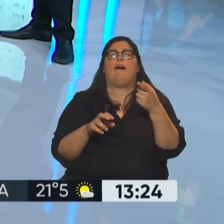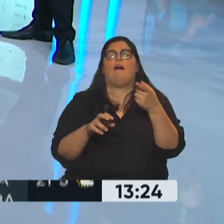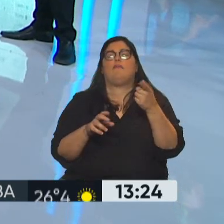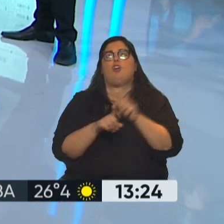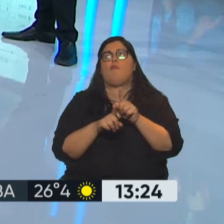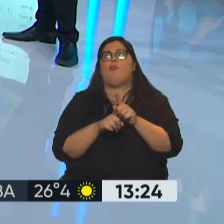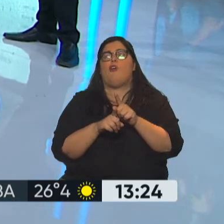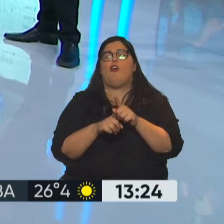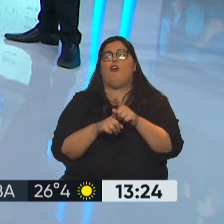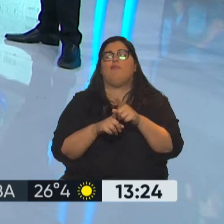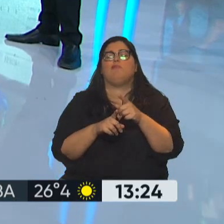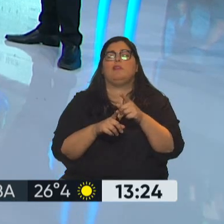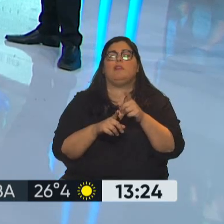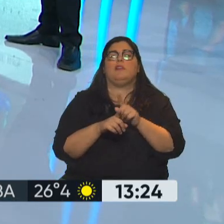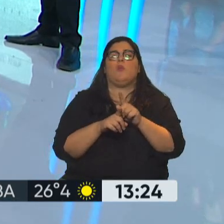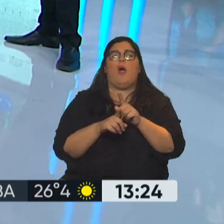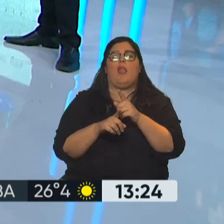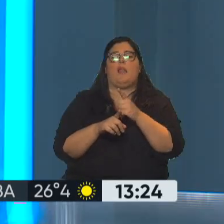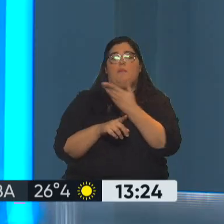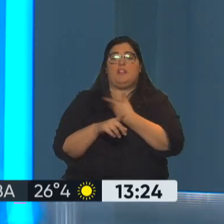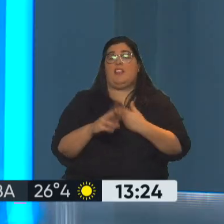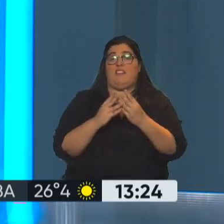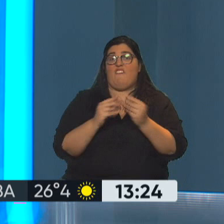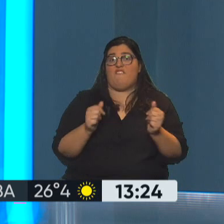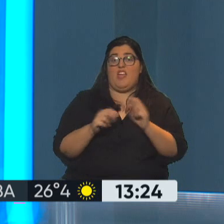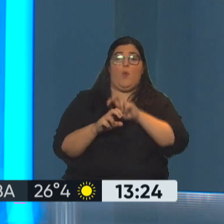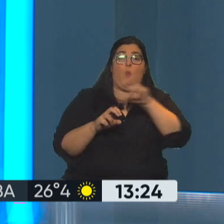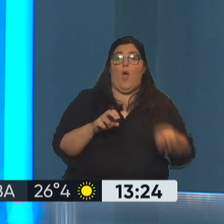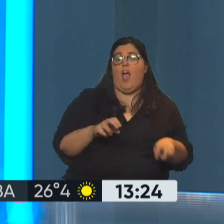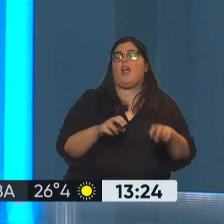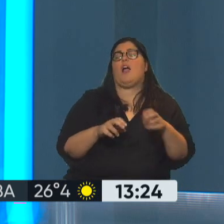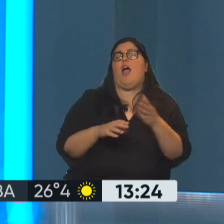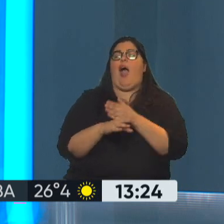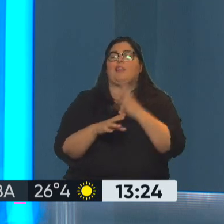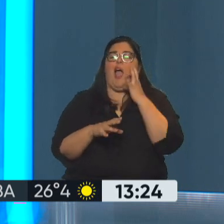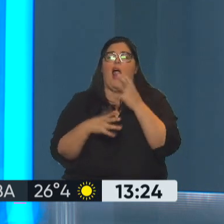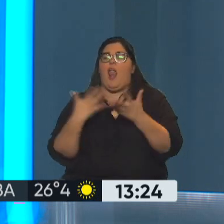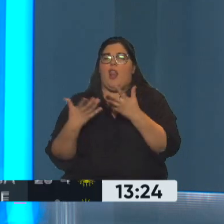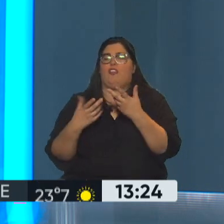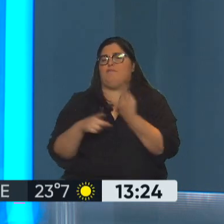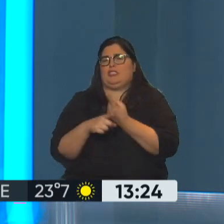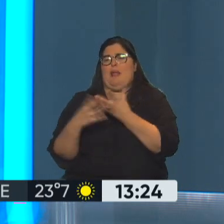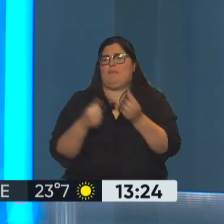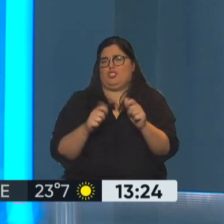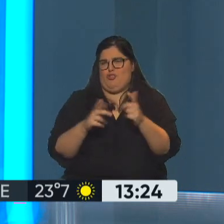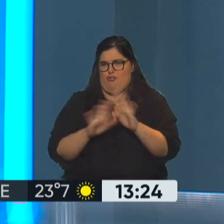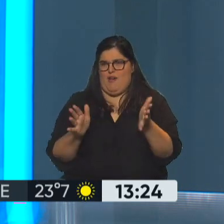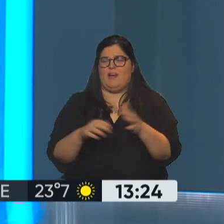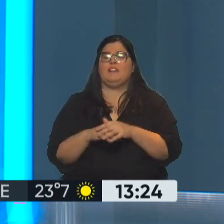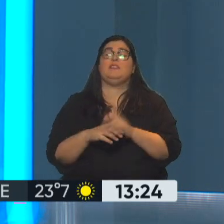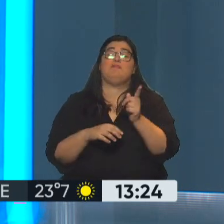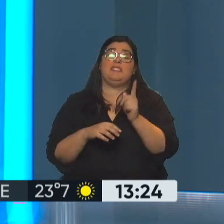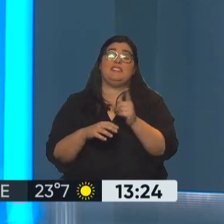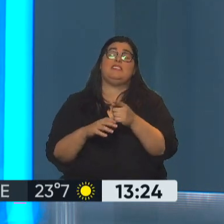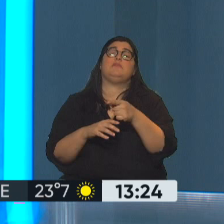de golpe antes de su salida del poder, ¿no? Bolsonaro tiene un gobierno civil más militares que tuvieron los militares durante